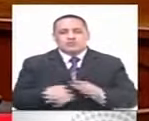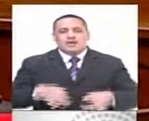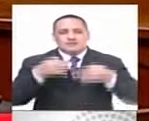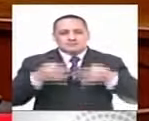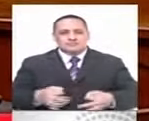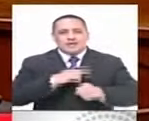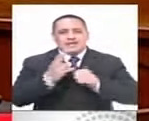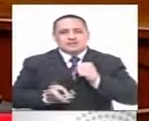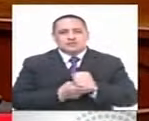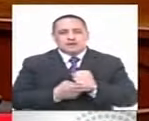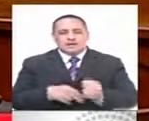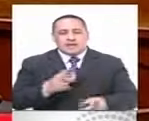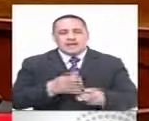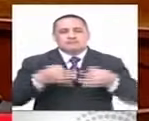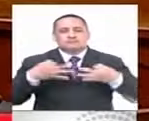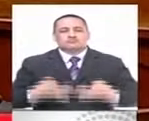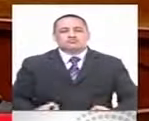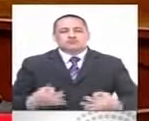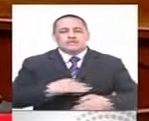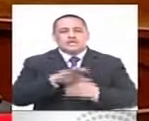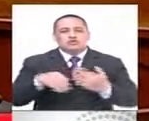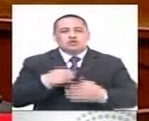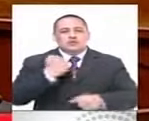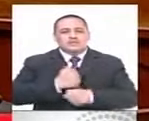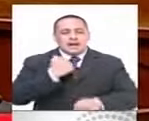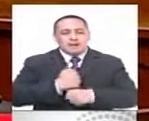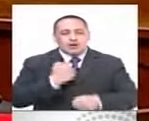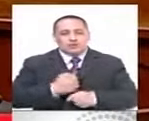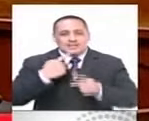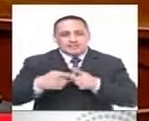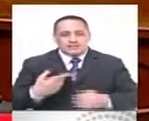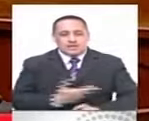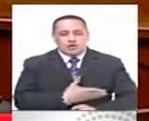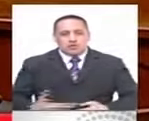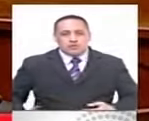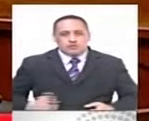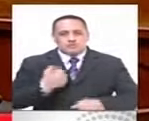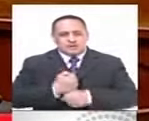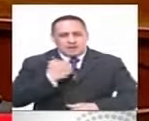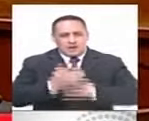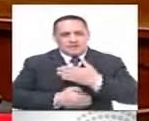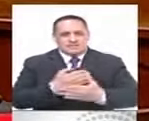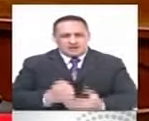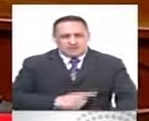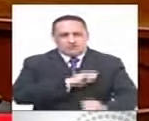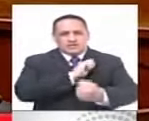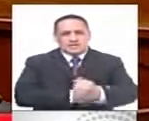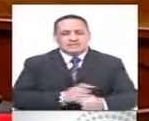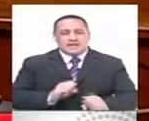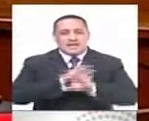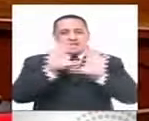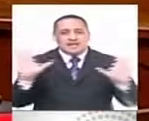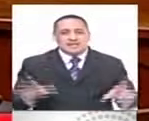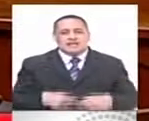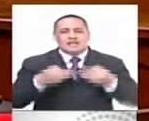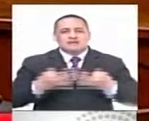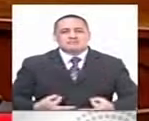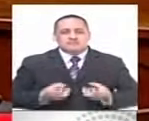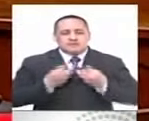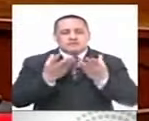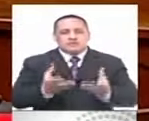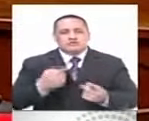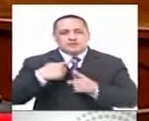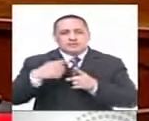la probidad e idoneidad en el ejercicio de la función pública, fortalecer la transparencia y la rendición de